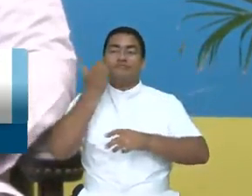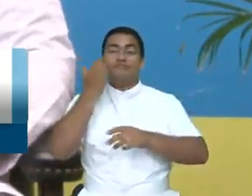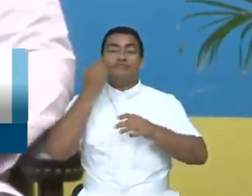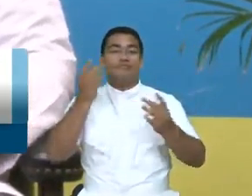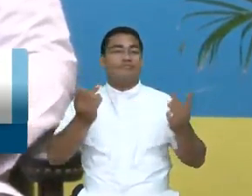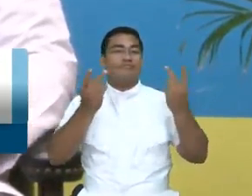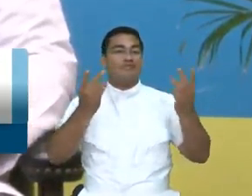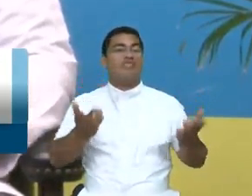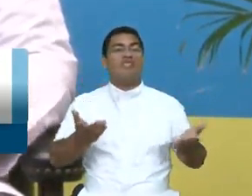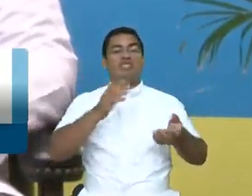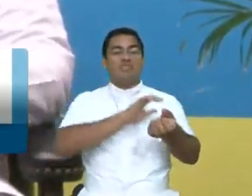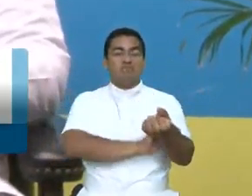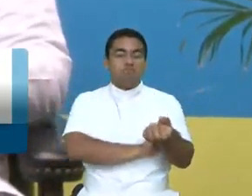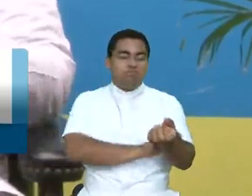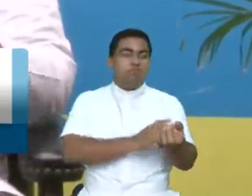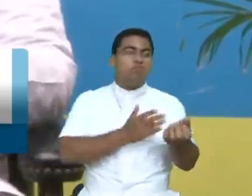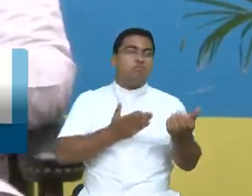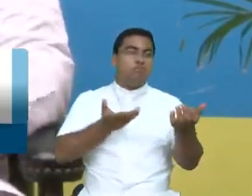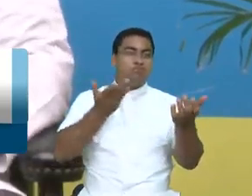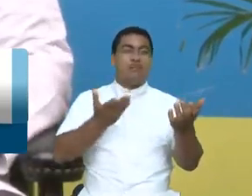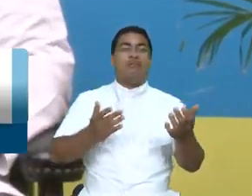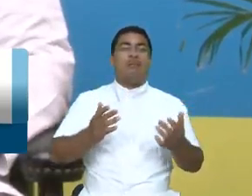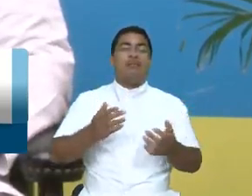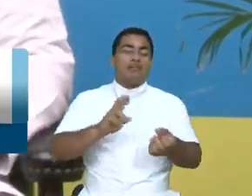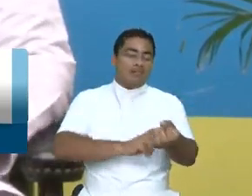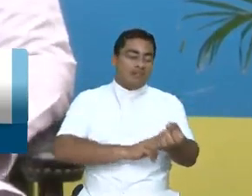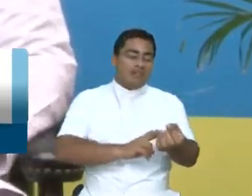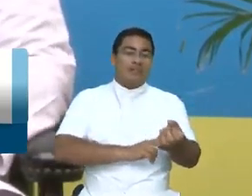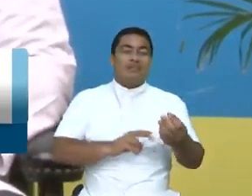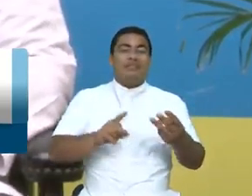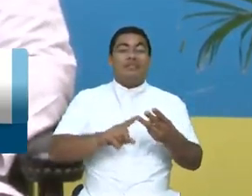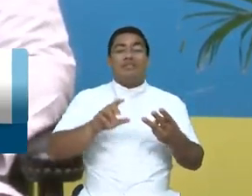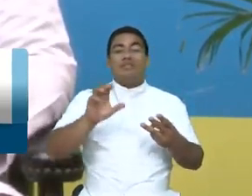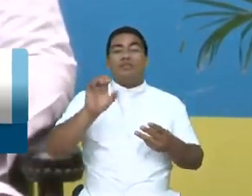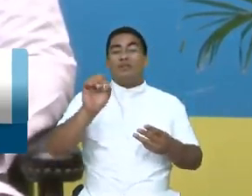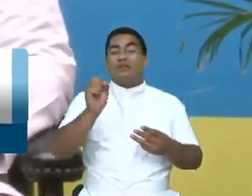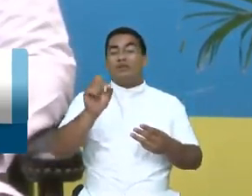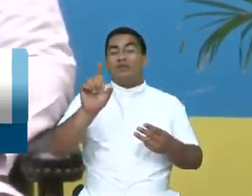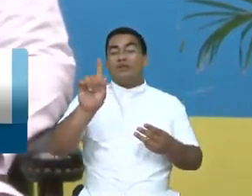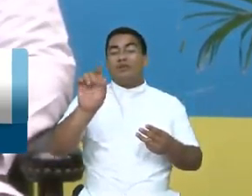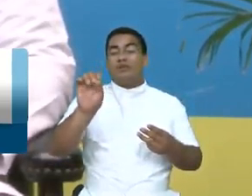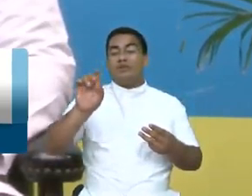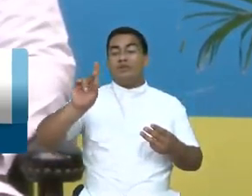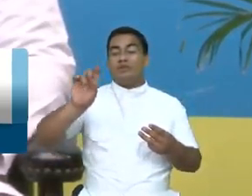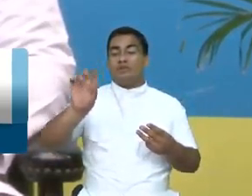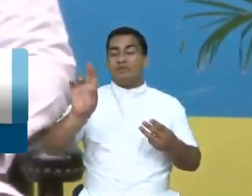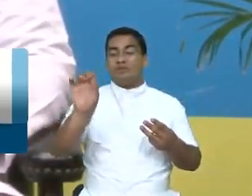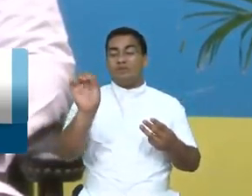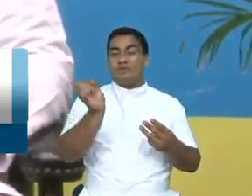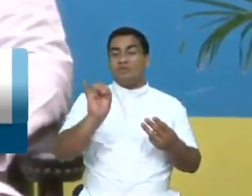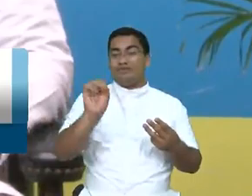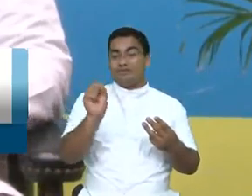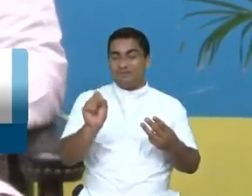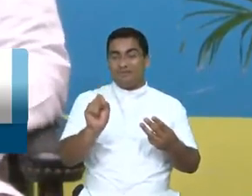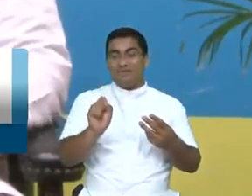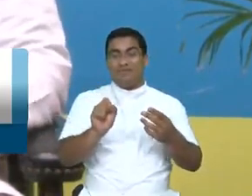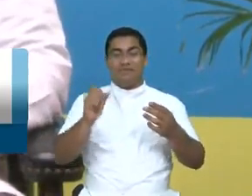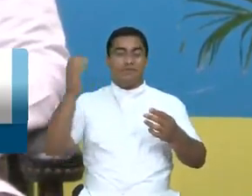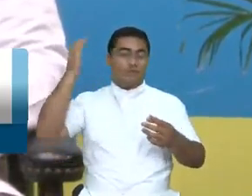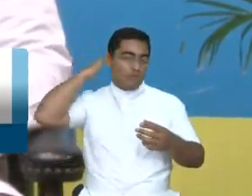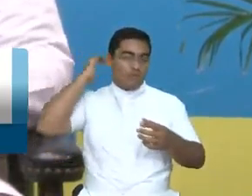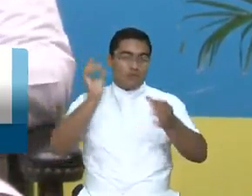Marc. Hipertensión, diabetes, pero también la osteoporosis. De hecho, una de las causas más frecuentes de fracturas de la columna porque el hueso se